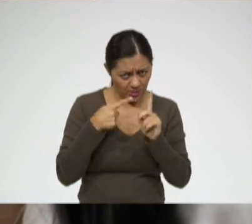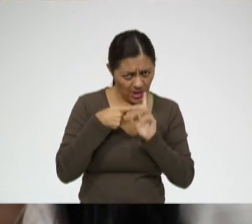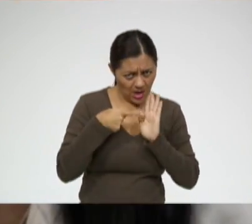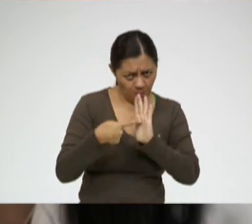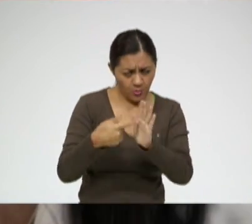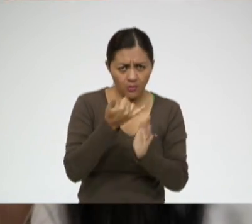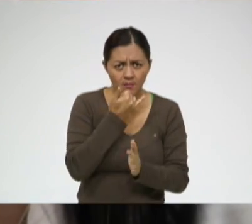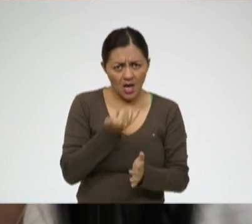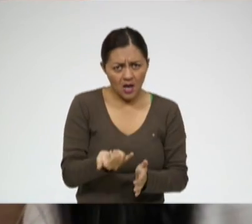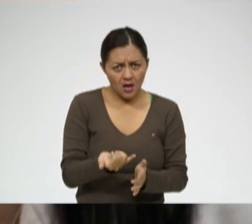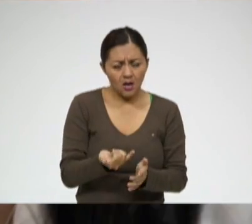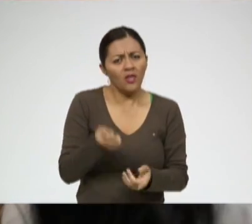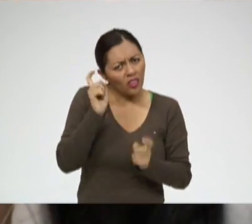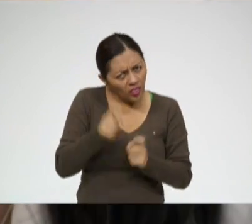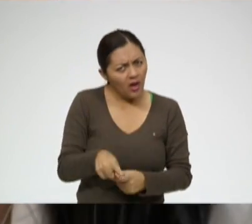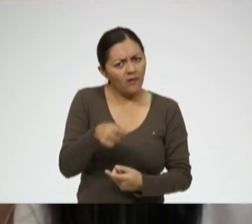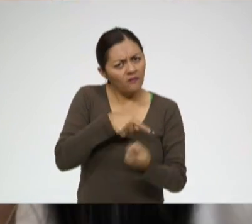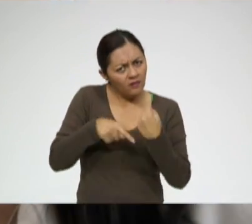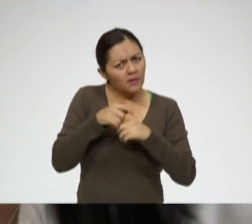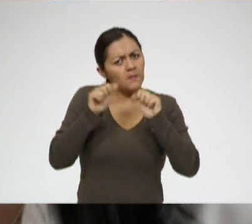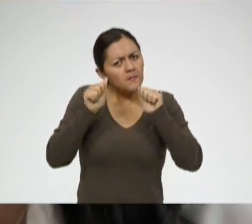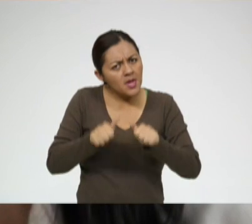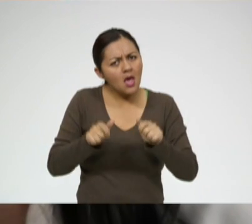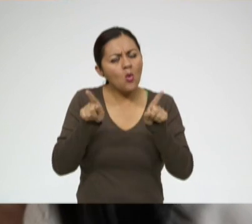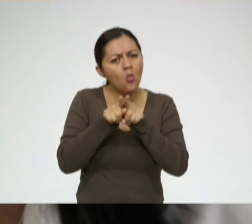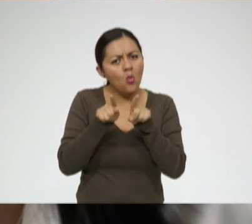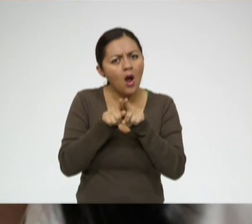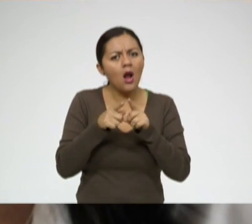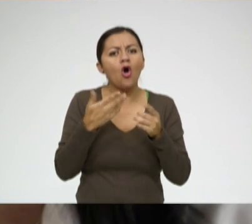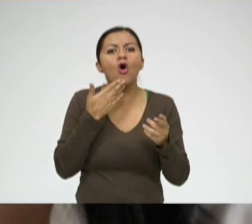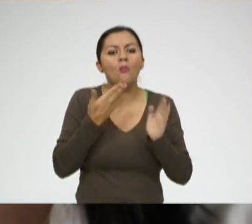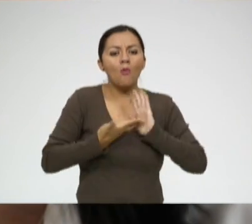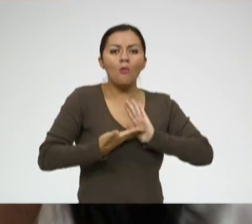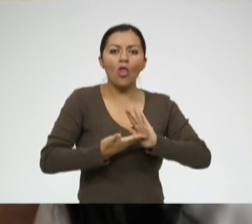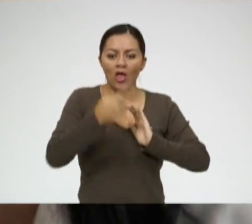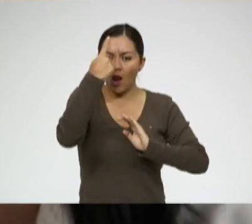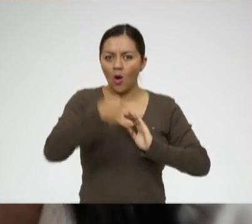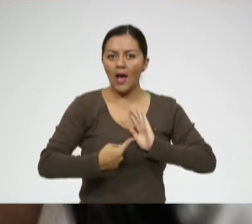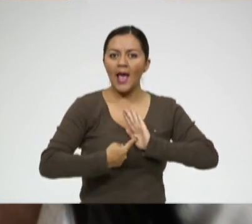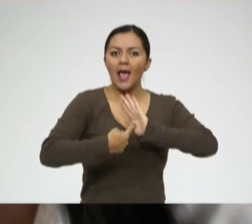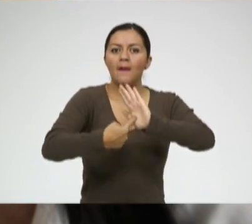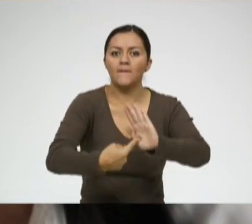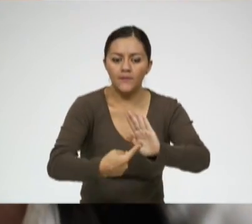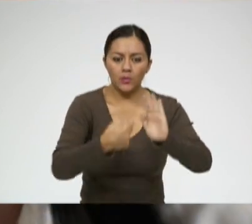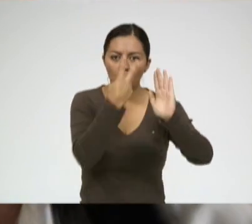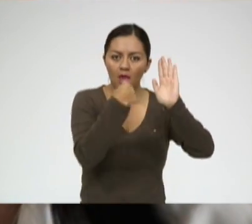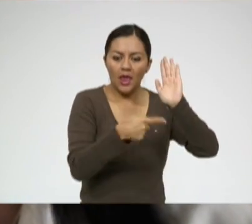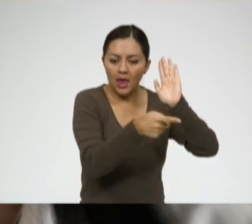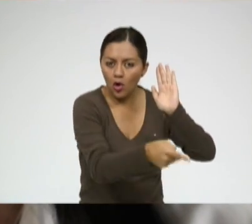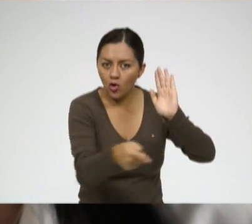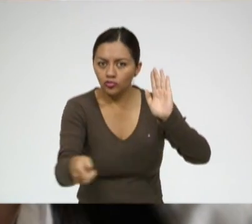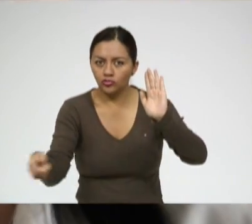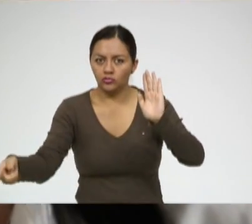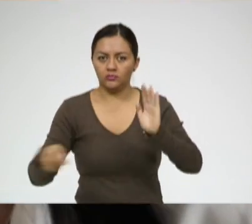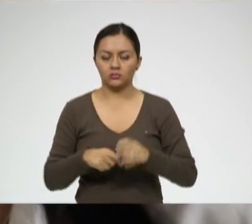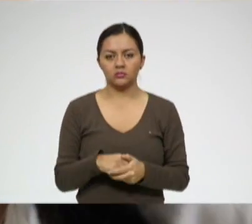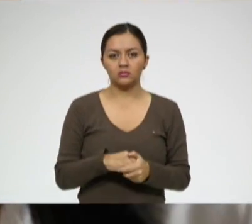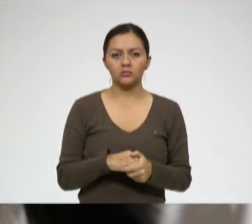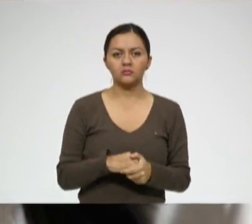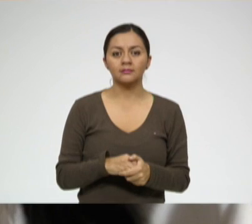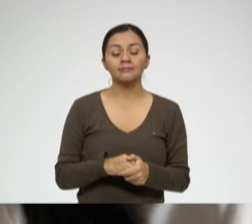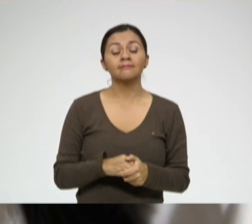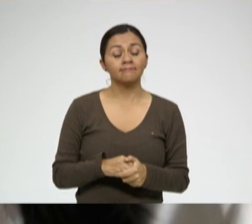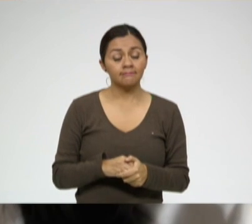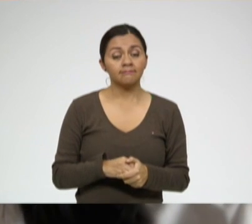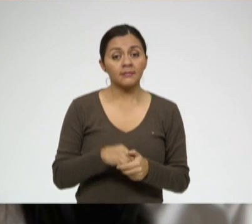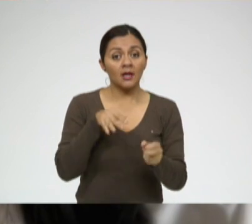de alimentación, tienen mucho que ver con el modelo de conducta que los padres le dan a sus hijos. Indudablemente